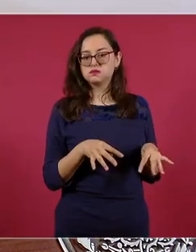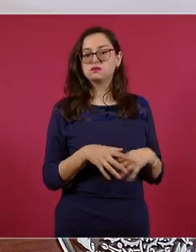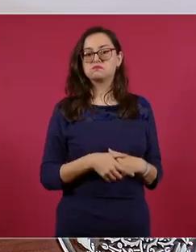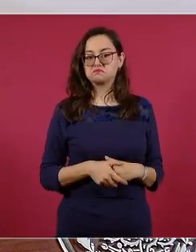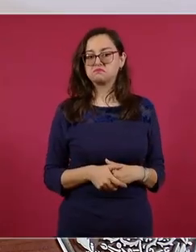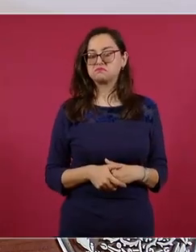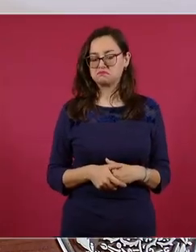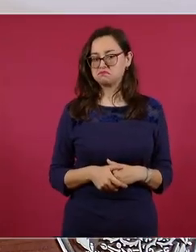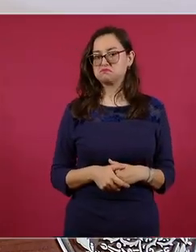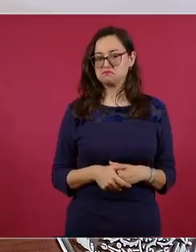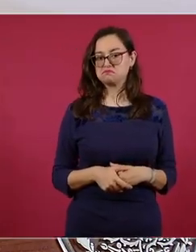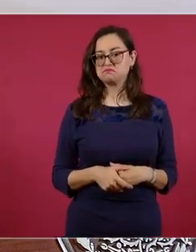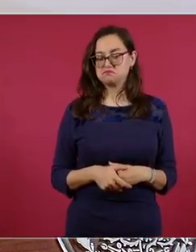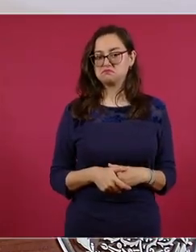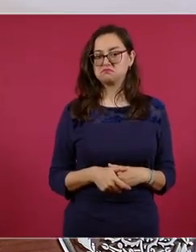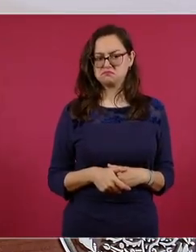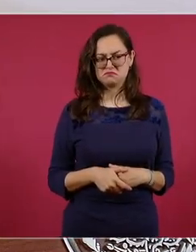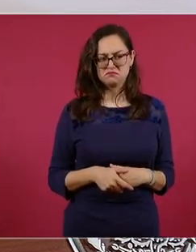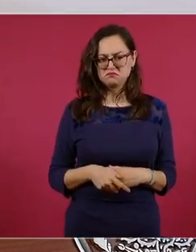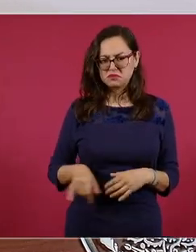el transísmico.